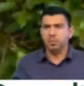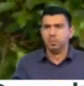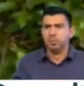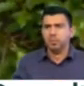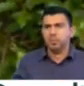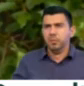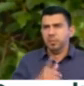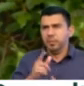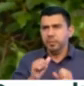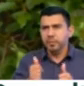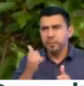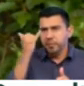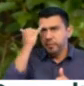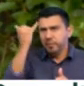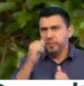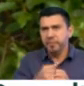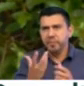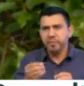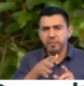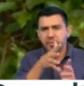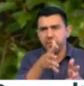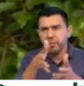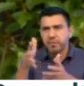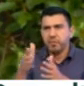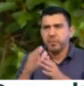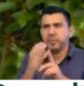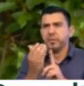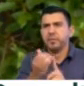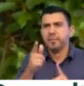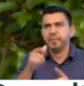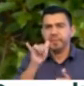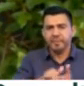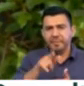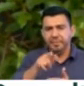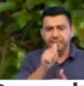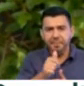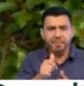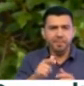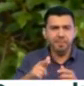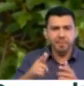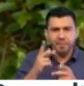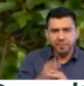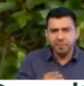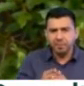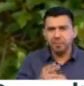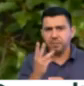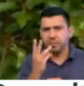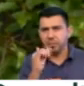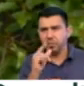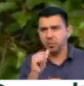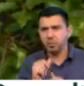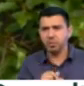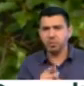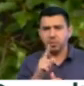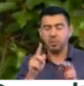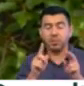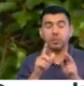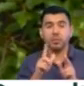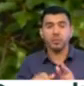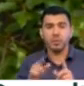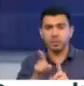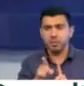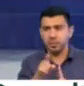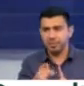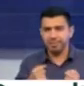Esta iniciativa lo que quiere es generar cultura en la comunidad para que sean ellos mismos quienes cuiden estos puntos Wi-Fi, aunque inicialmente contará con el apoyo de la